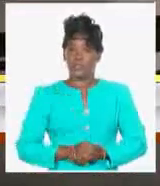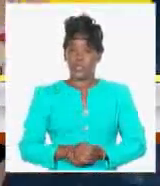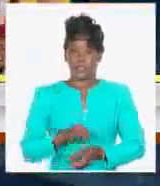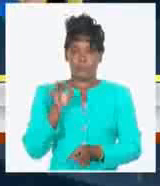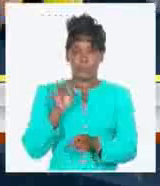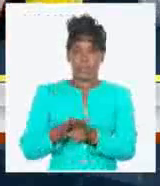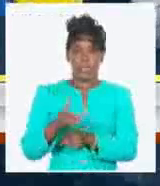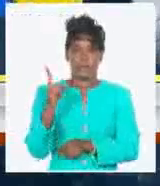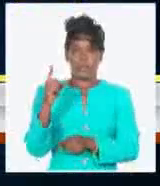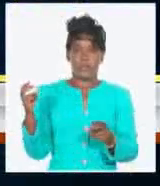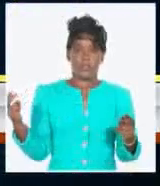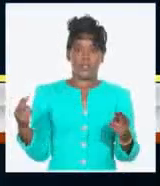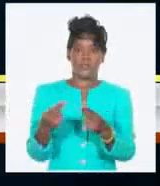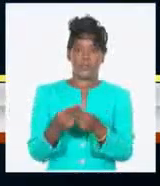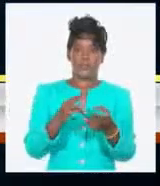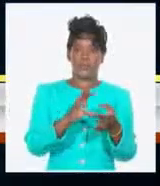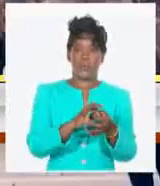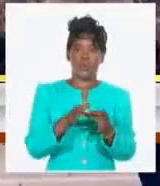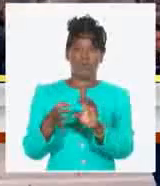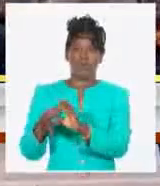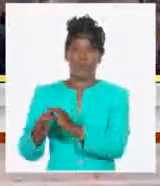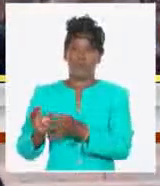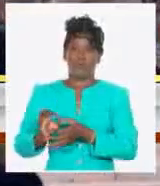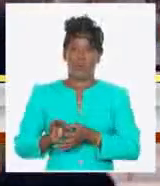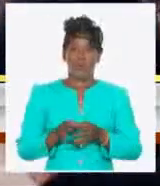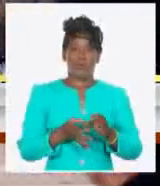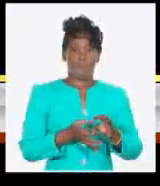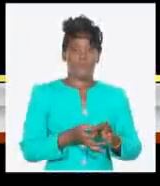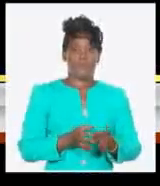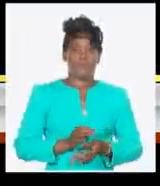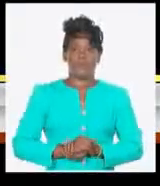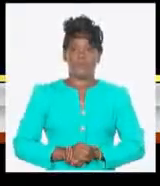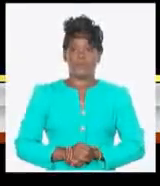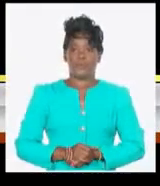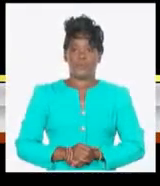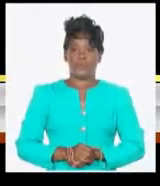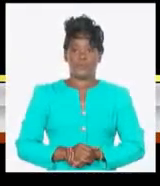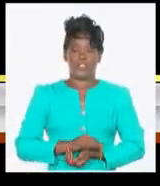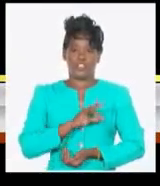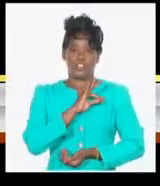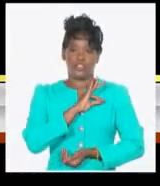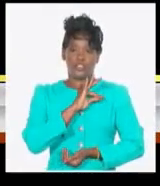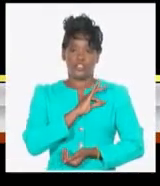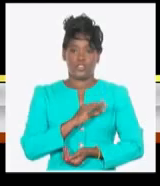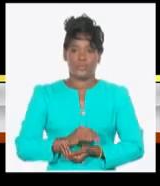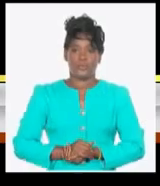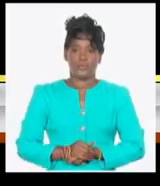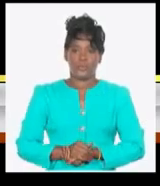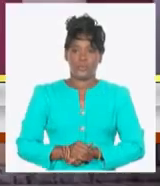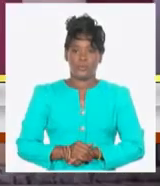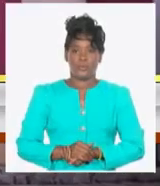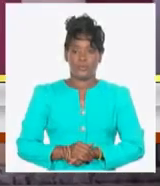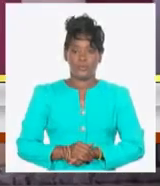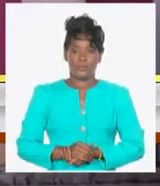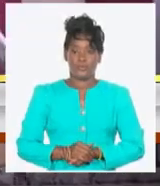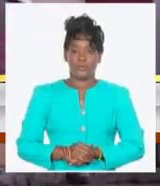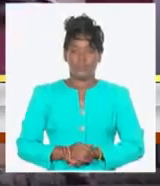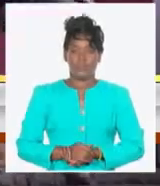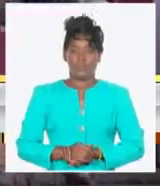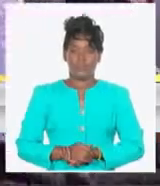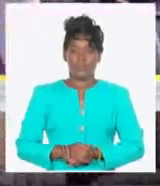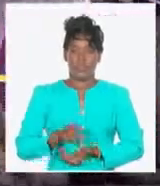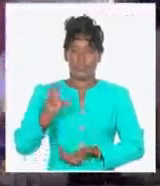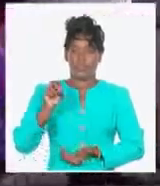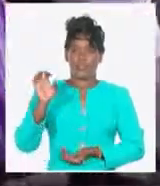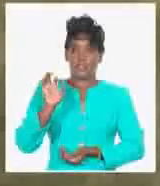pebetero que deja oficialmente inaugurado los Juegos Panamericanos de Santiago de Chile 2023. El 20 de